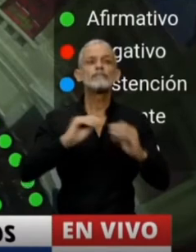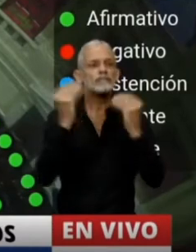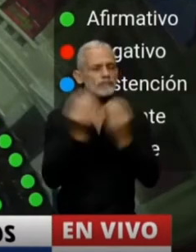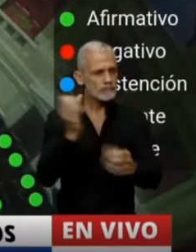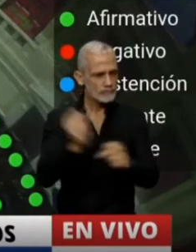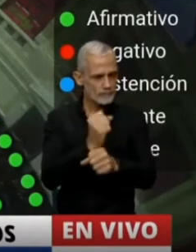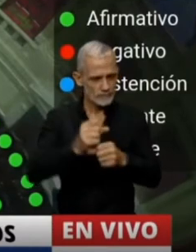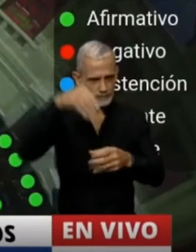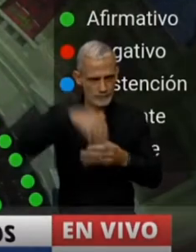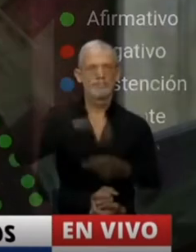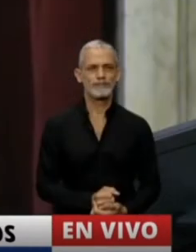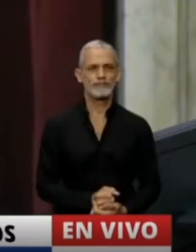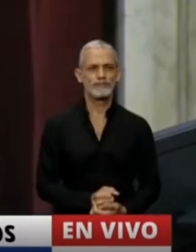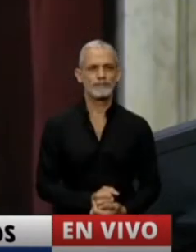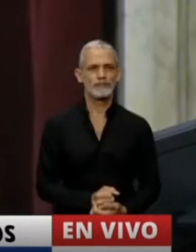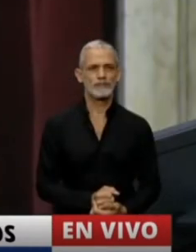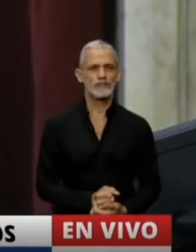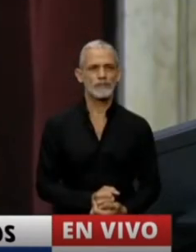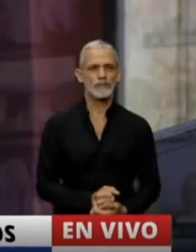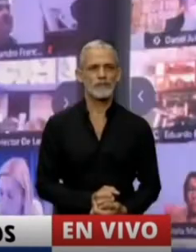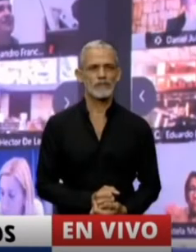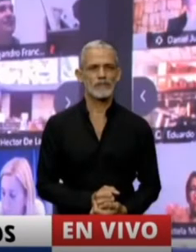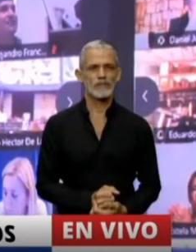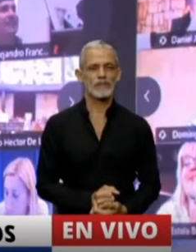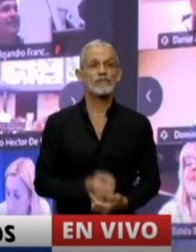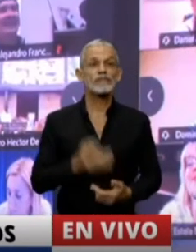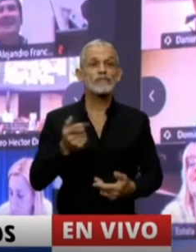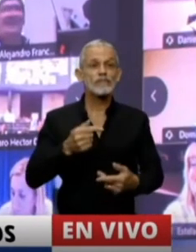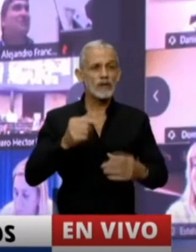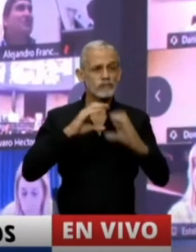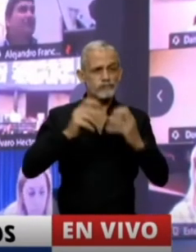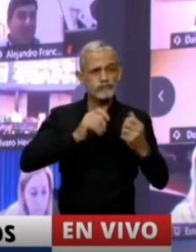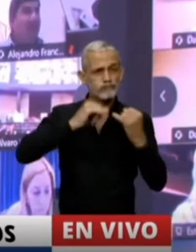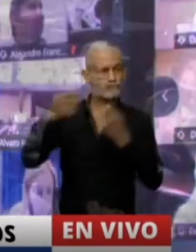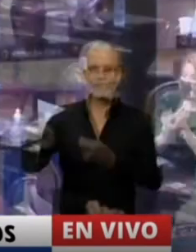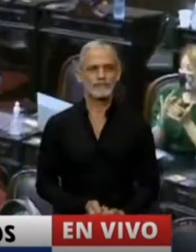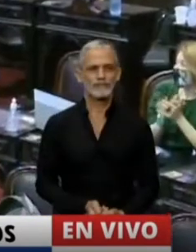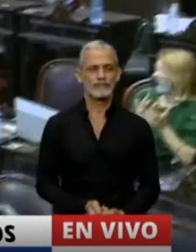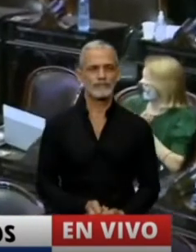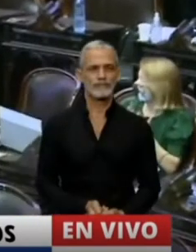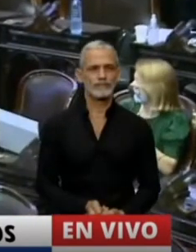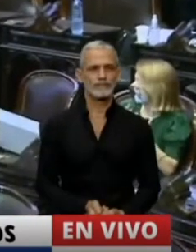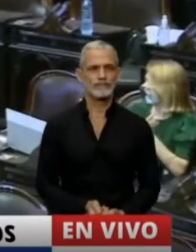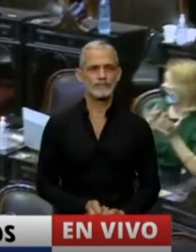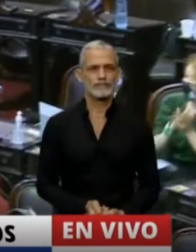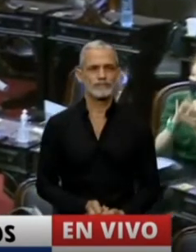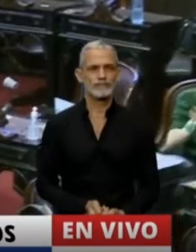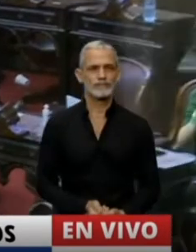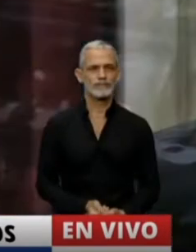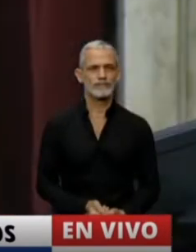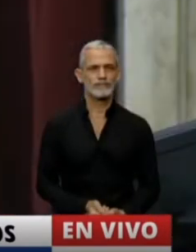Resulta afirmativo. Se comunicará al Honorable Senado.